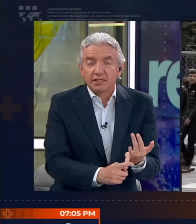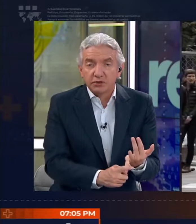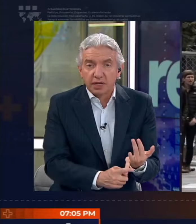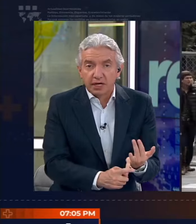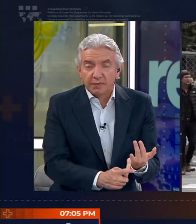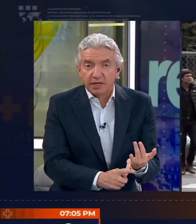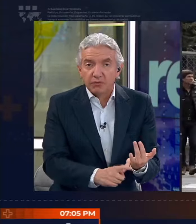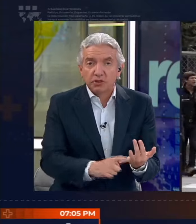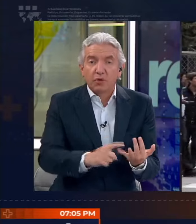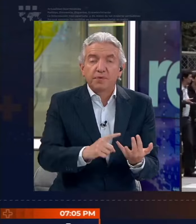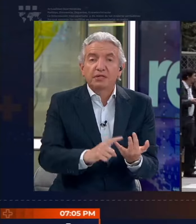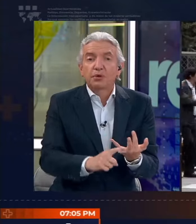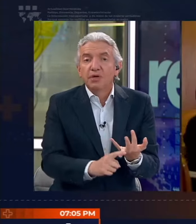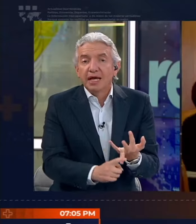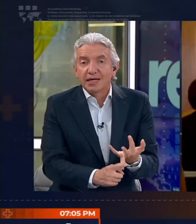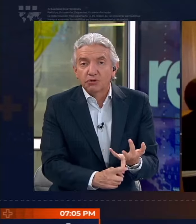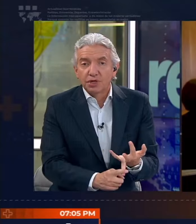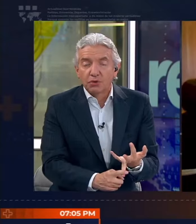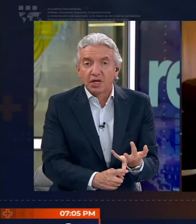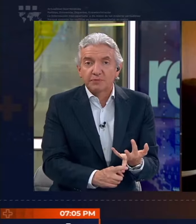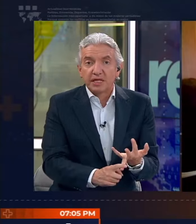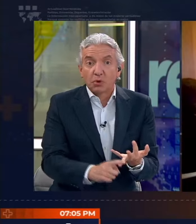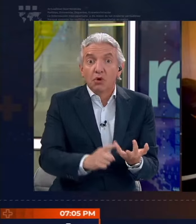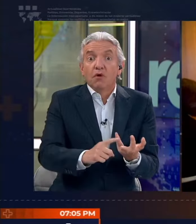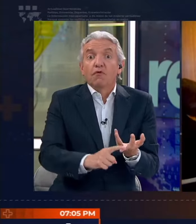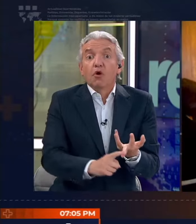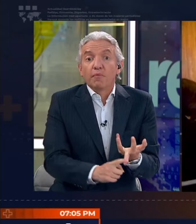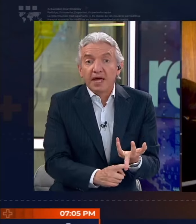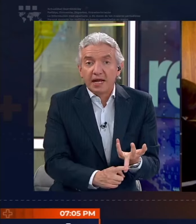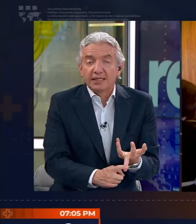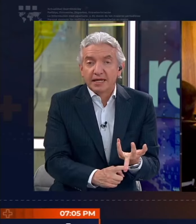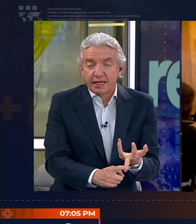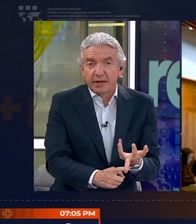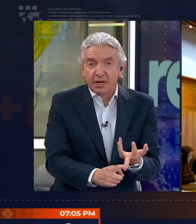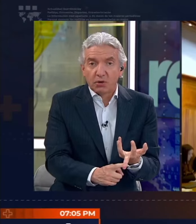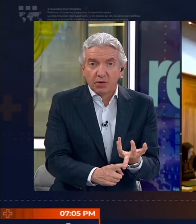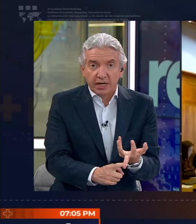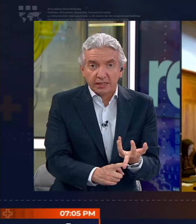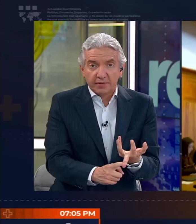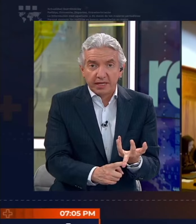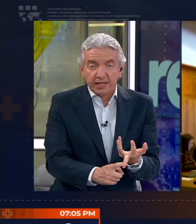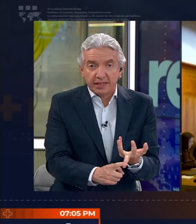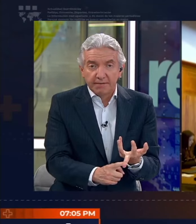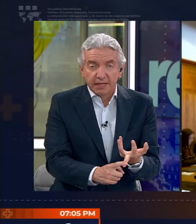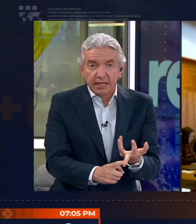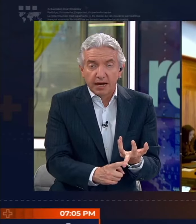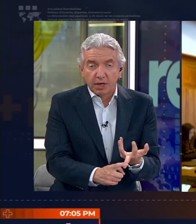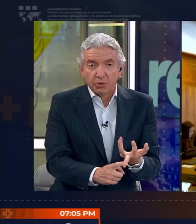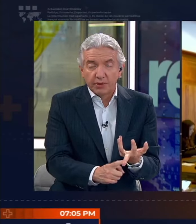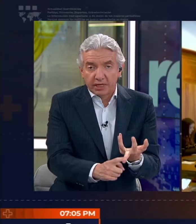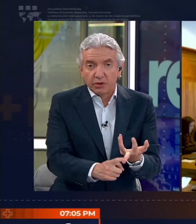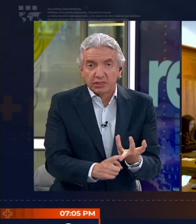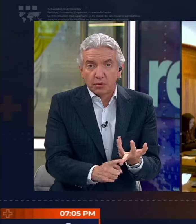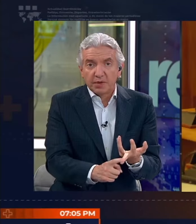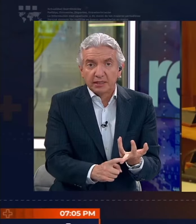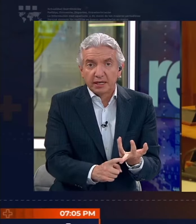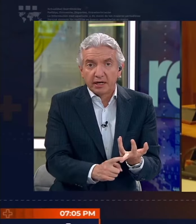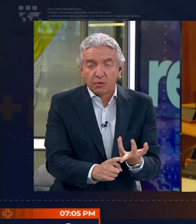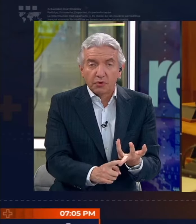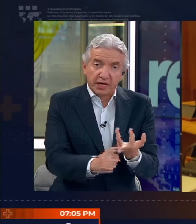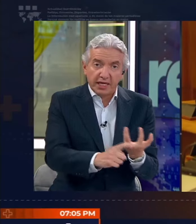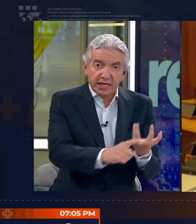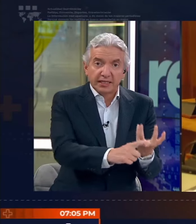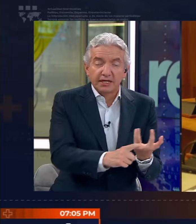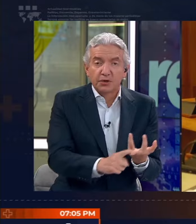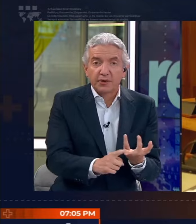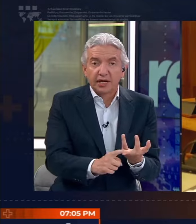la financiación de la campaña Gustavo Petro el caso de Nicolás Petro volver a tener que ver con el expediente de Álvaro Uribe quiero decir volver a tener